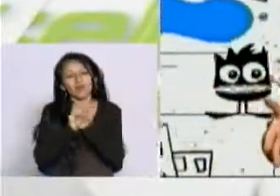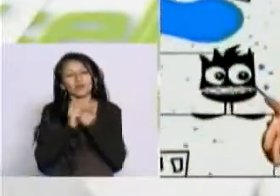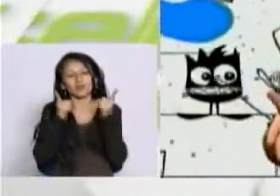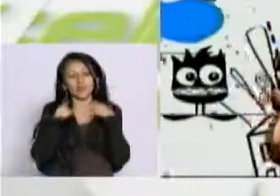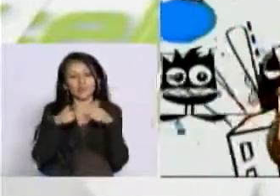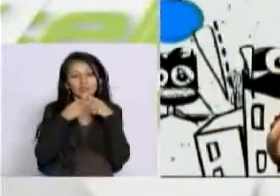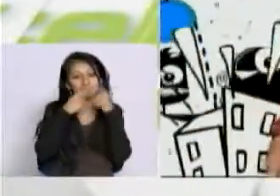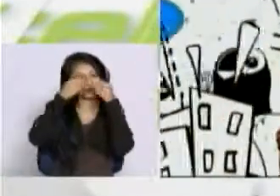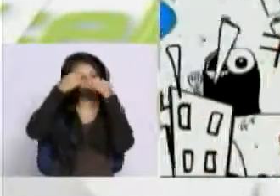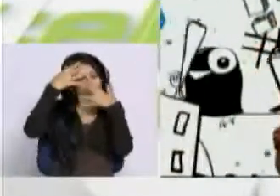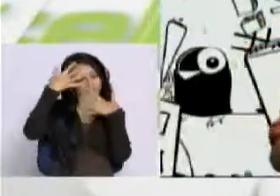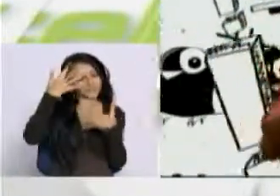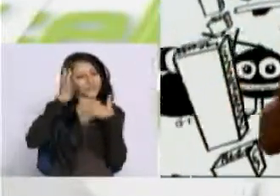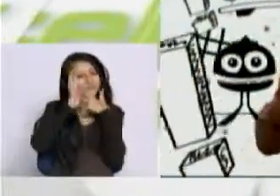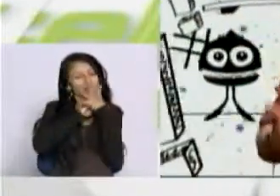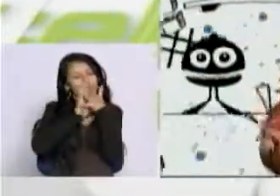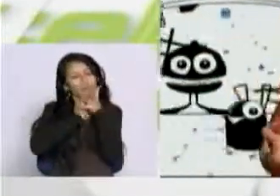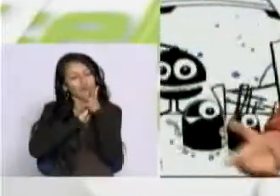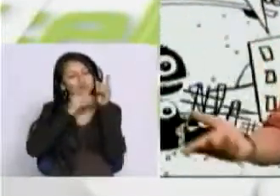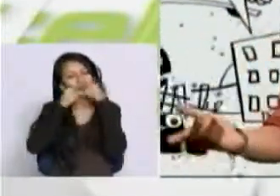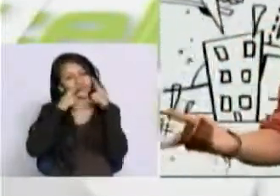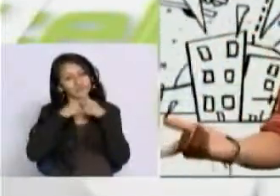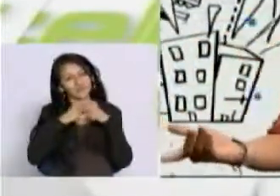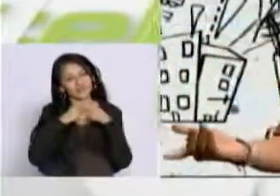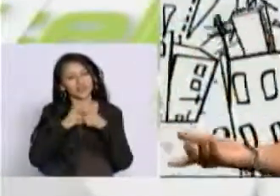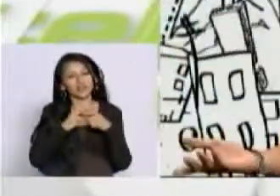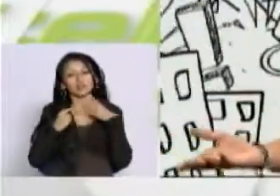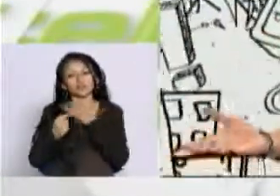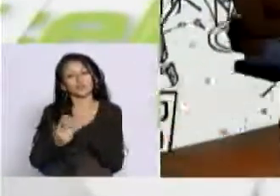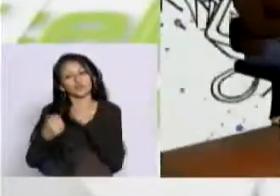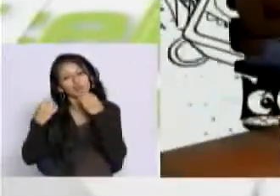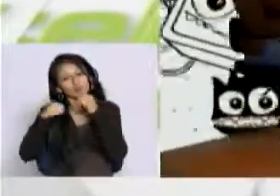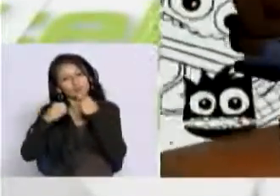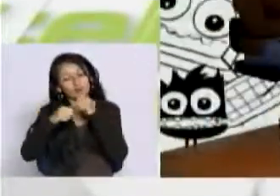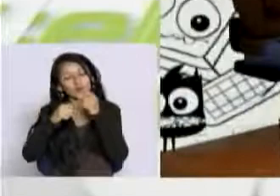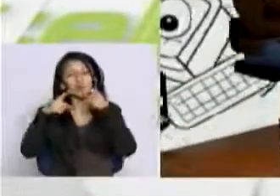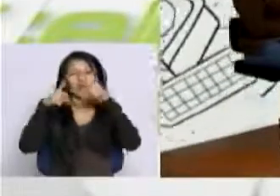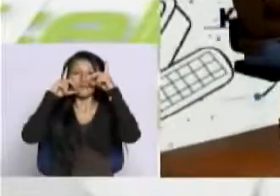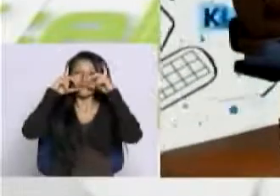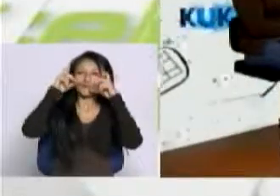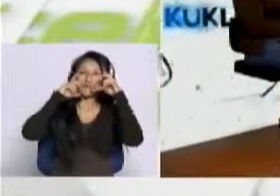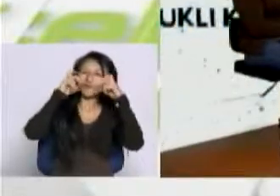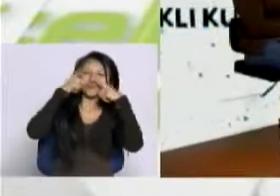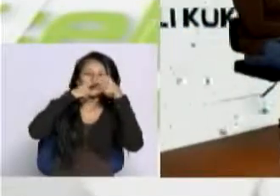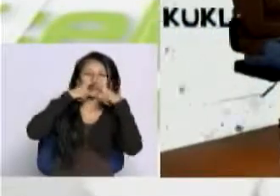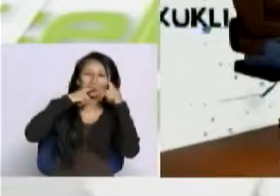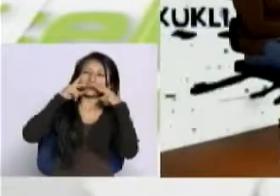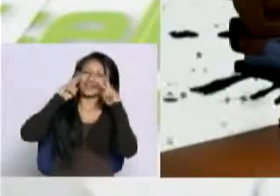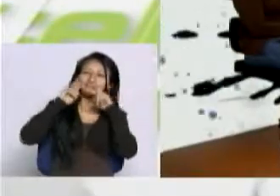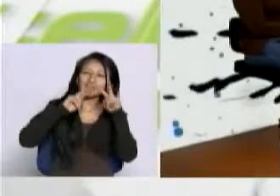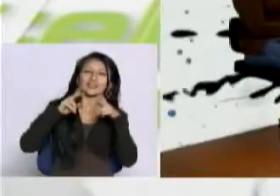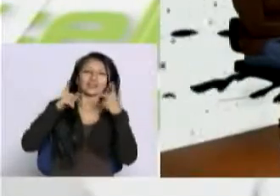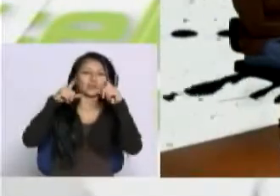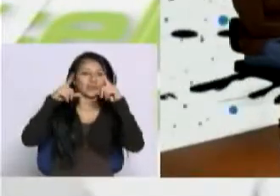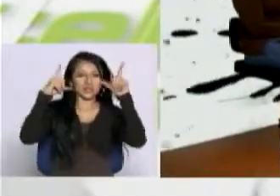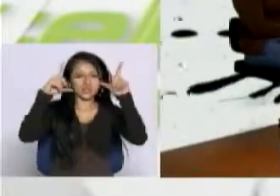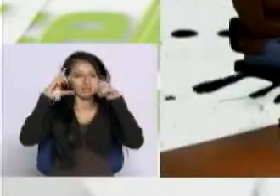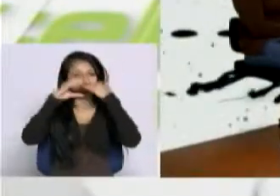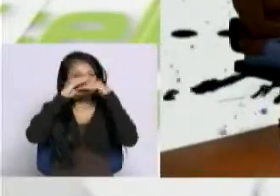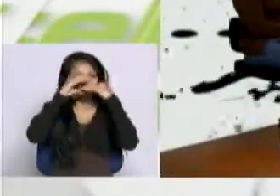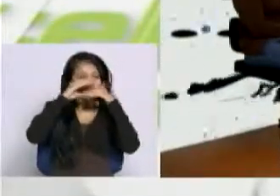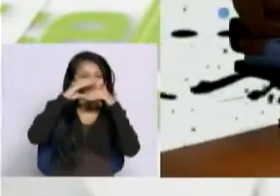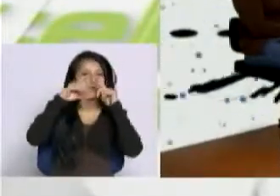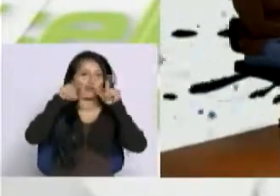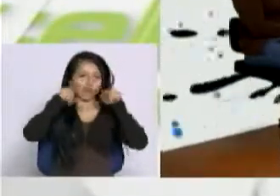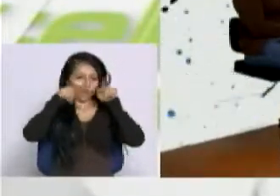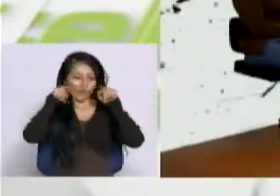nuevas que vamos a tener en el programa y que vamos a fortalecer. Aparte el paquete gráfico, que es todo lo que ustedes ven como cabezotes,